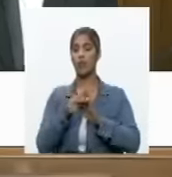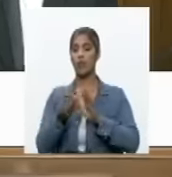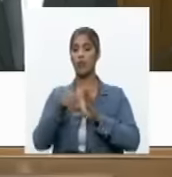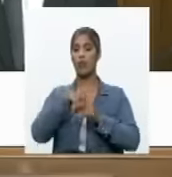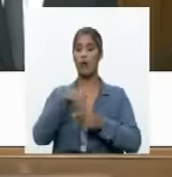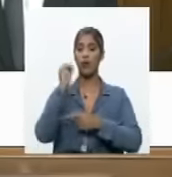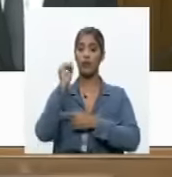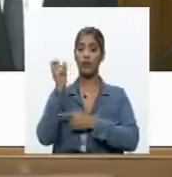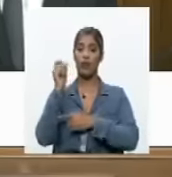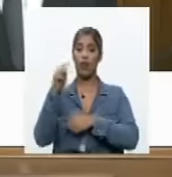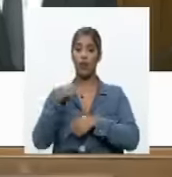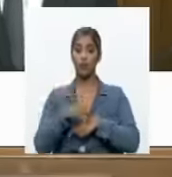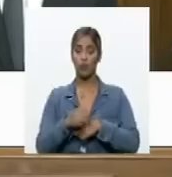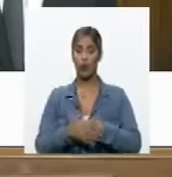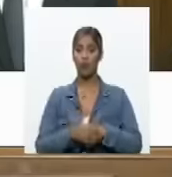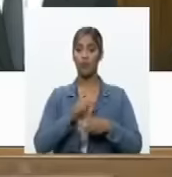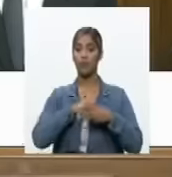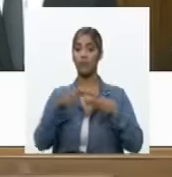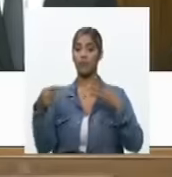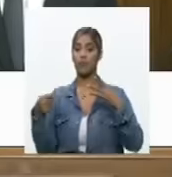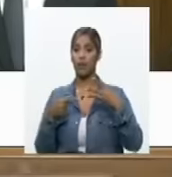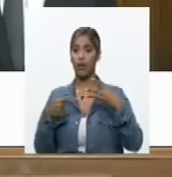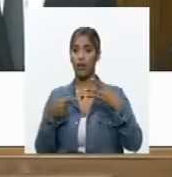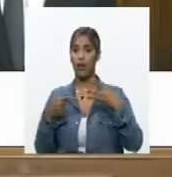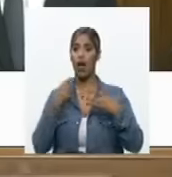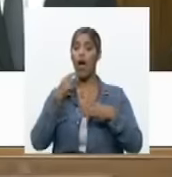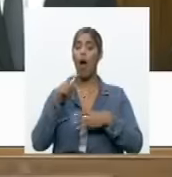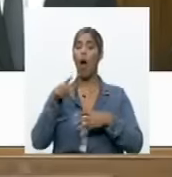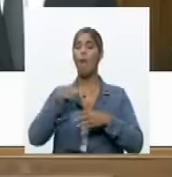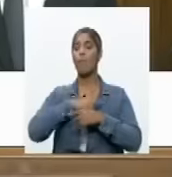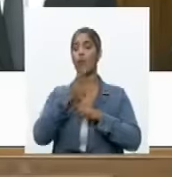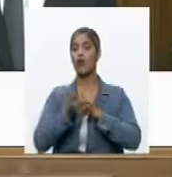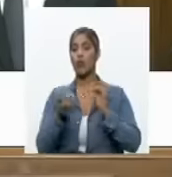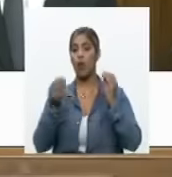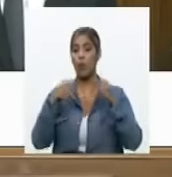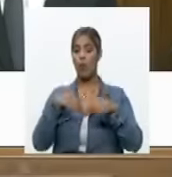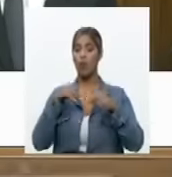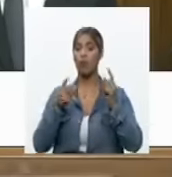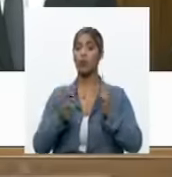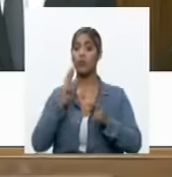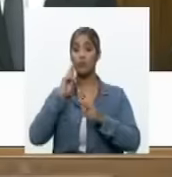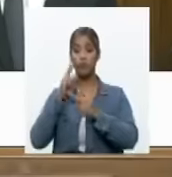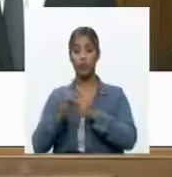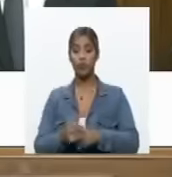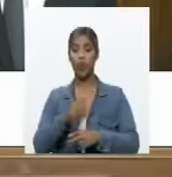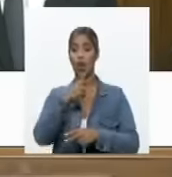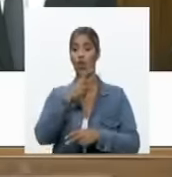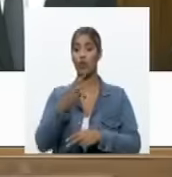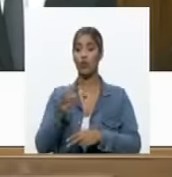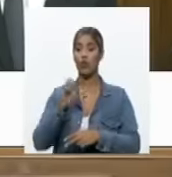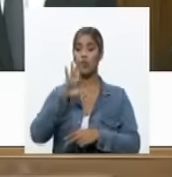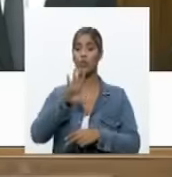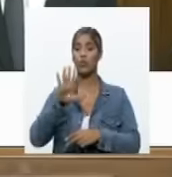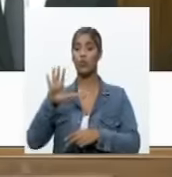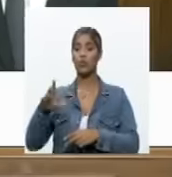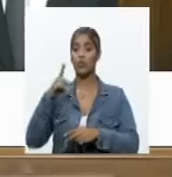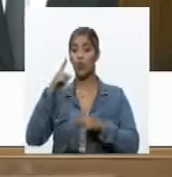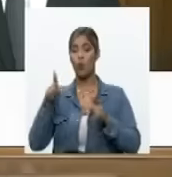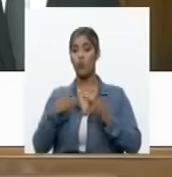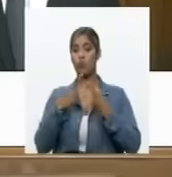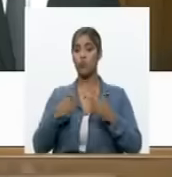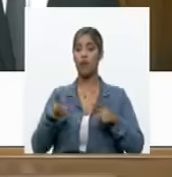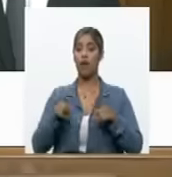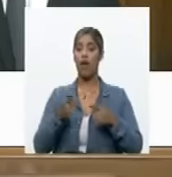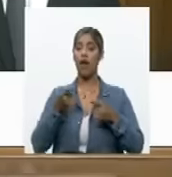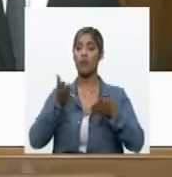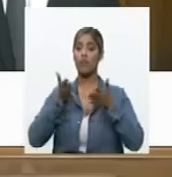de la Asamblea Nacional. Tercero, proyecto de acuerdo con motivo de conmemorarse el 255 aniversario